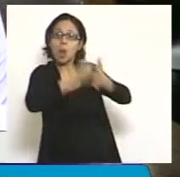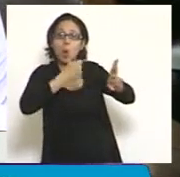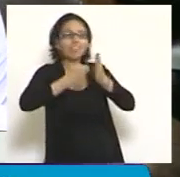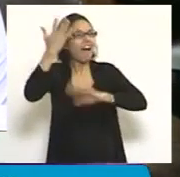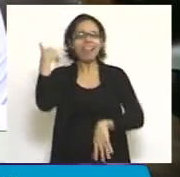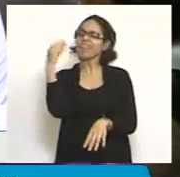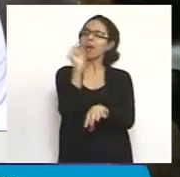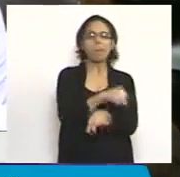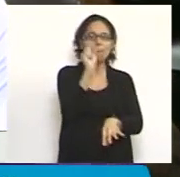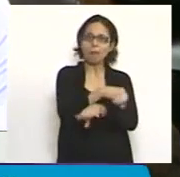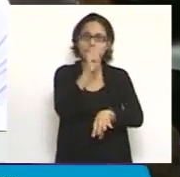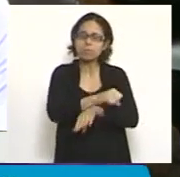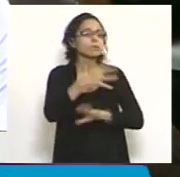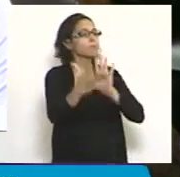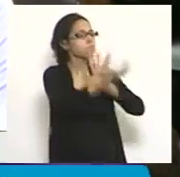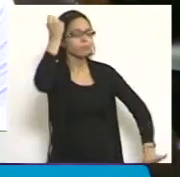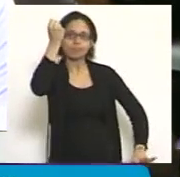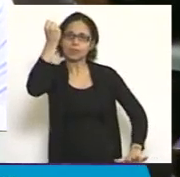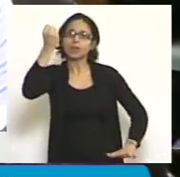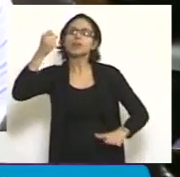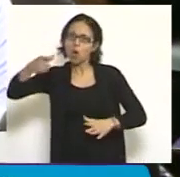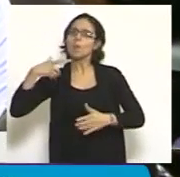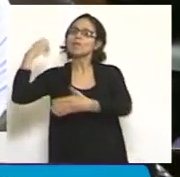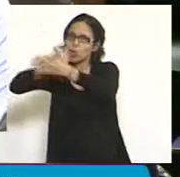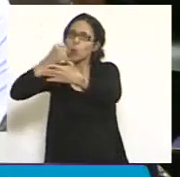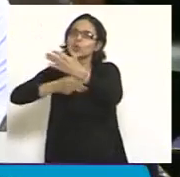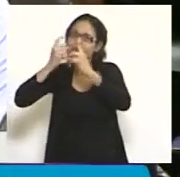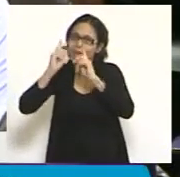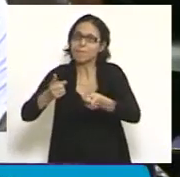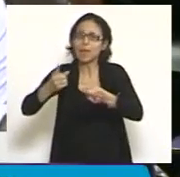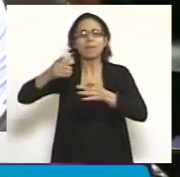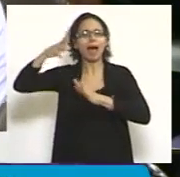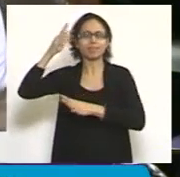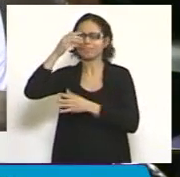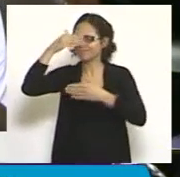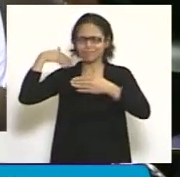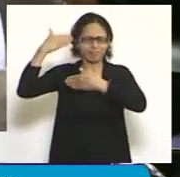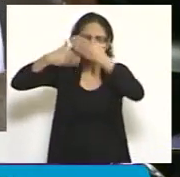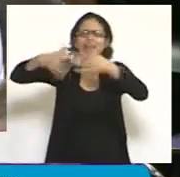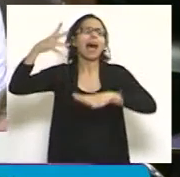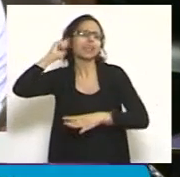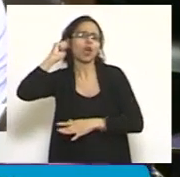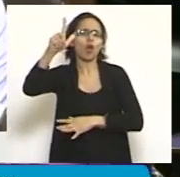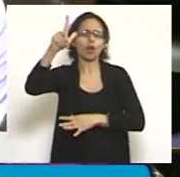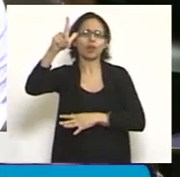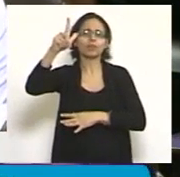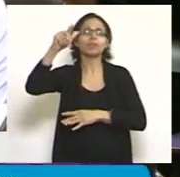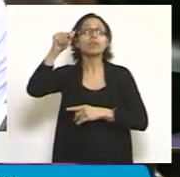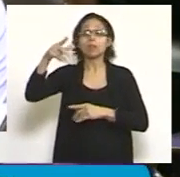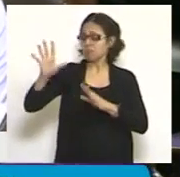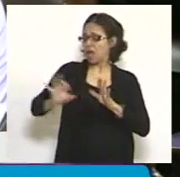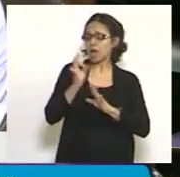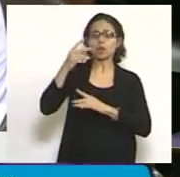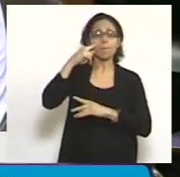cumplidas, hacerlas bandera y llevarlas hasta la victoria. Desde